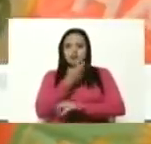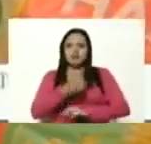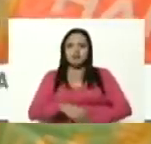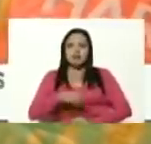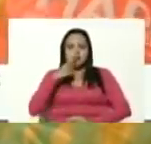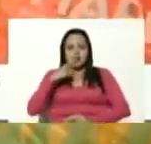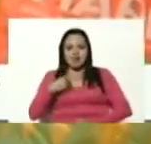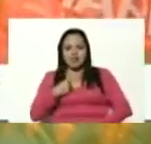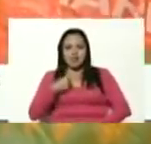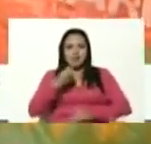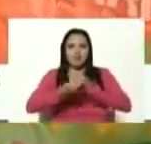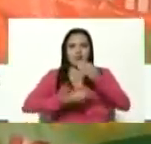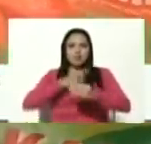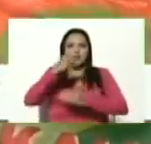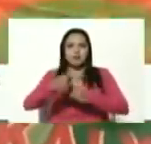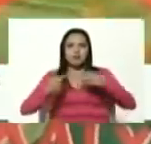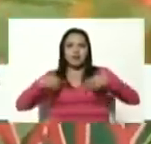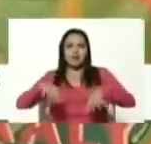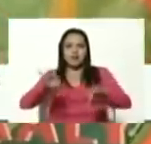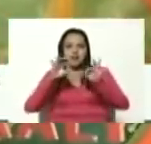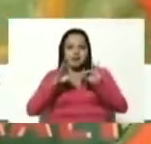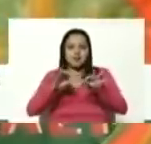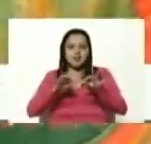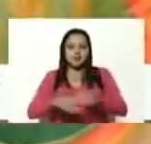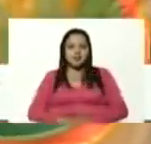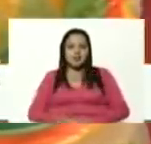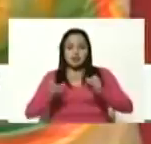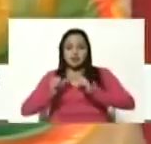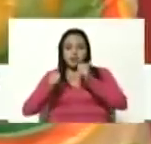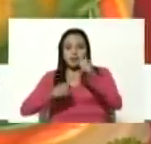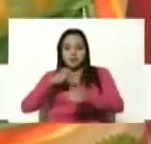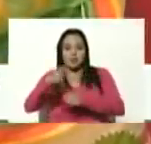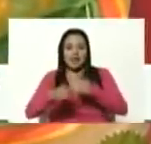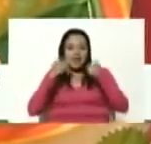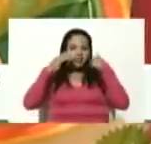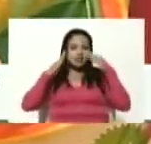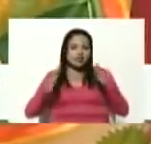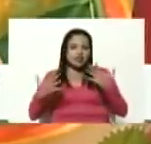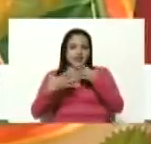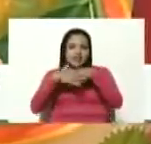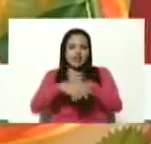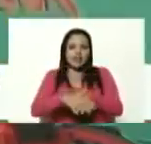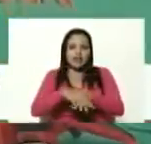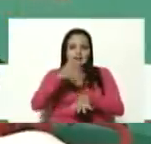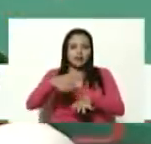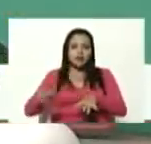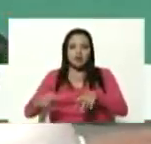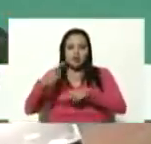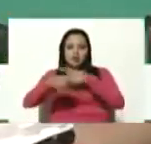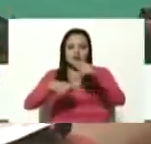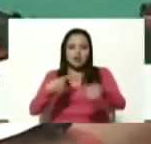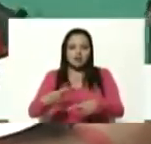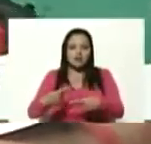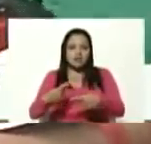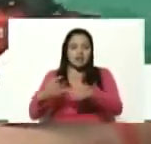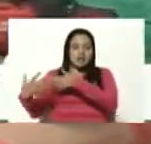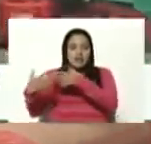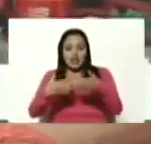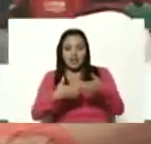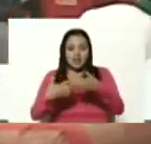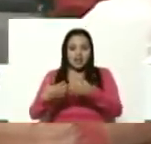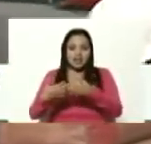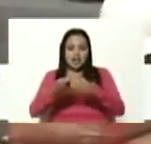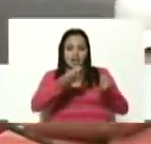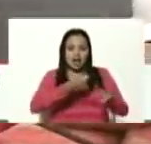dijo, vamos a crear un plan especial, y creó el plan de atención integral a las víctimas de la guerra económica, que hoy lleva, se